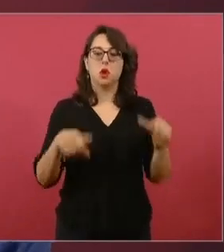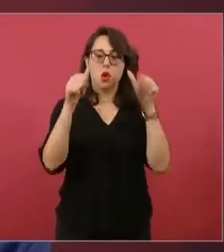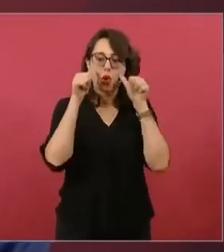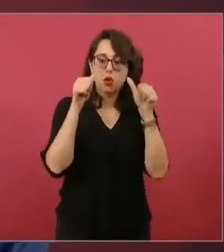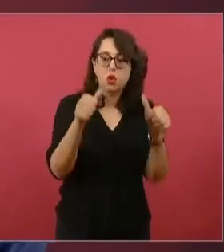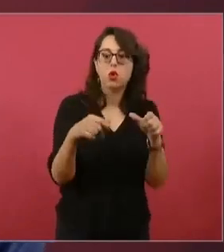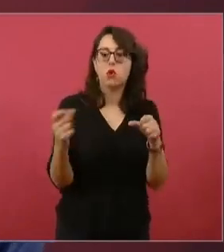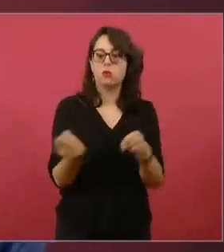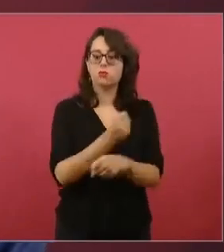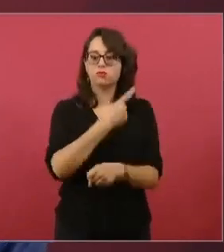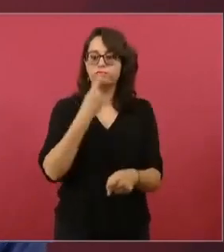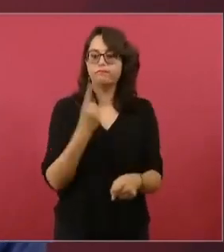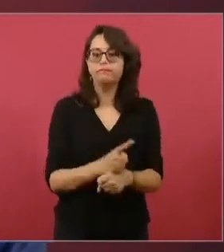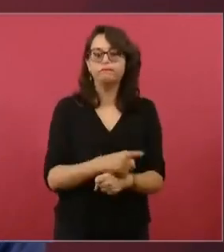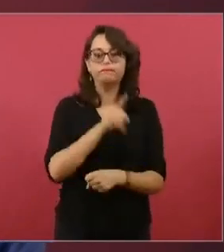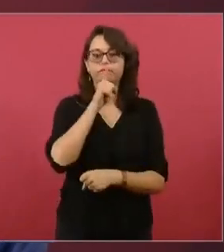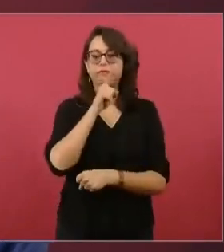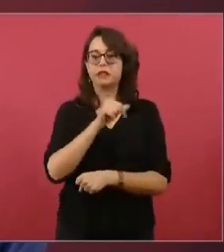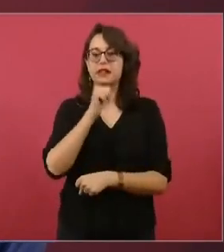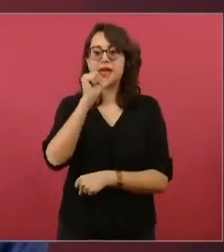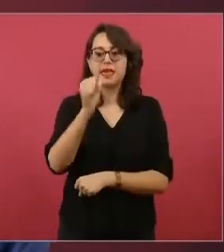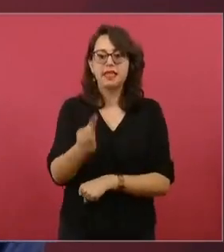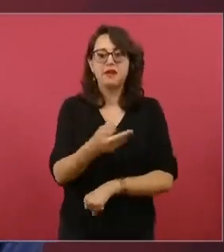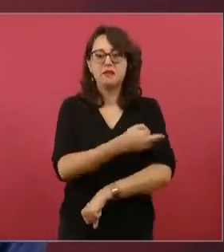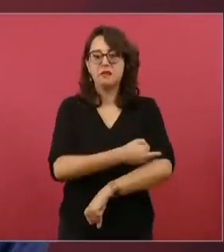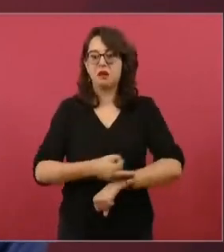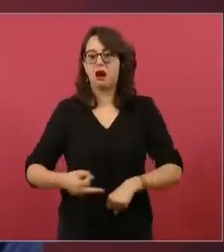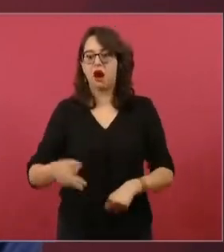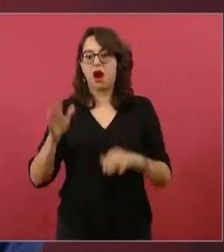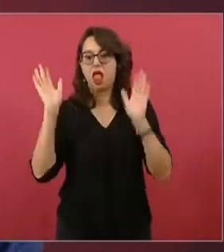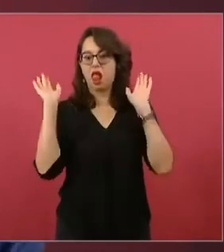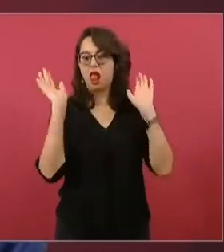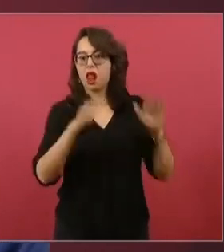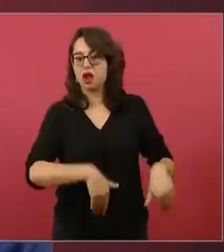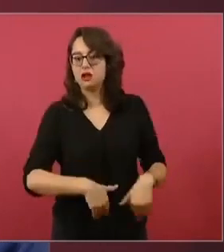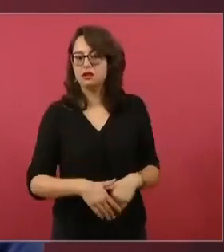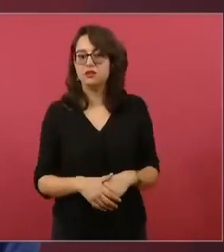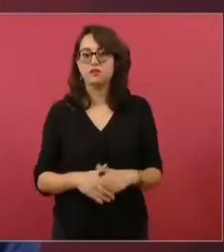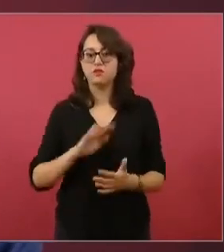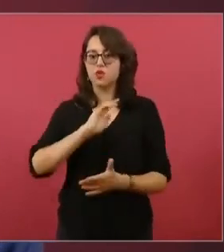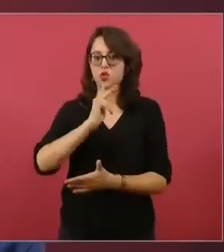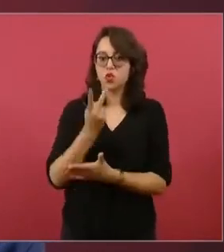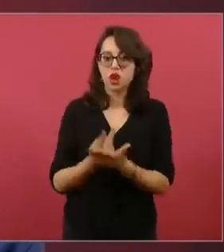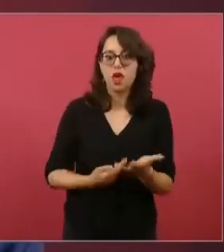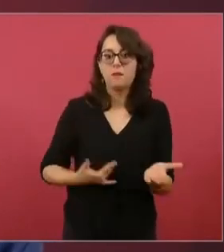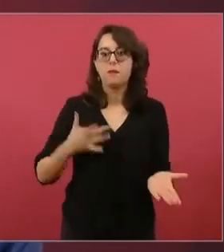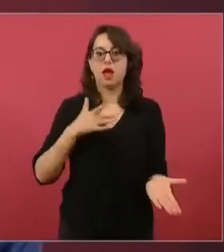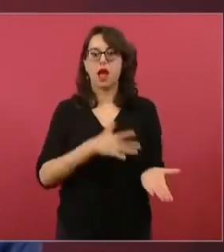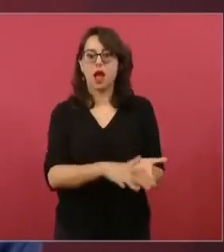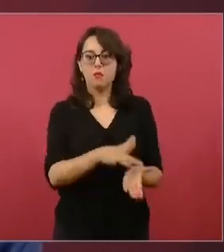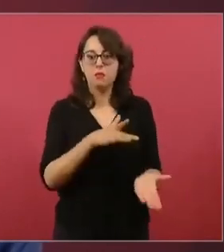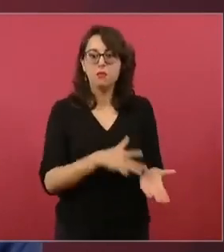las familias, la falta de programas de bienestar, de apoyos,